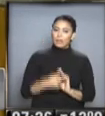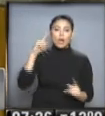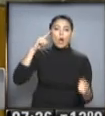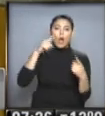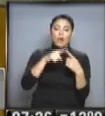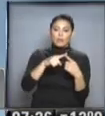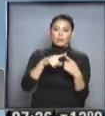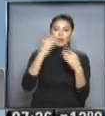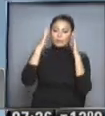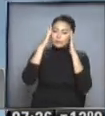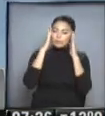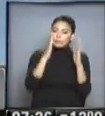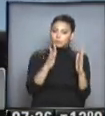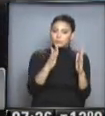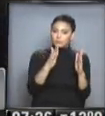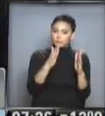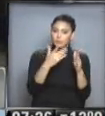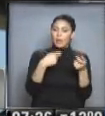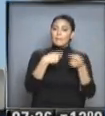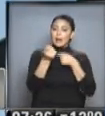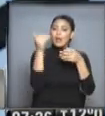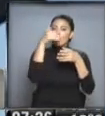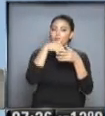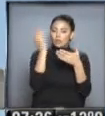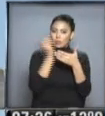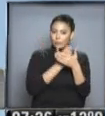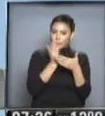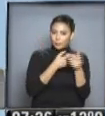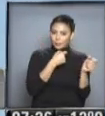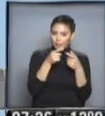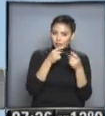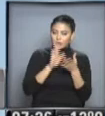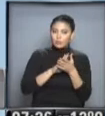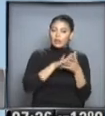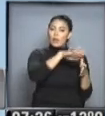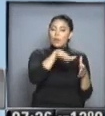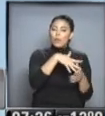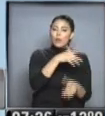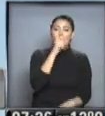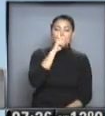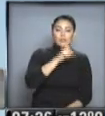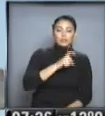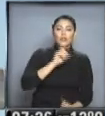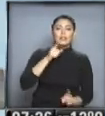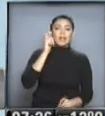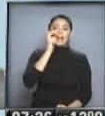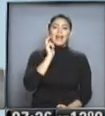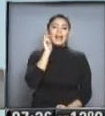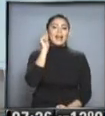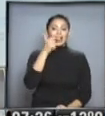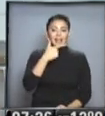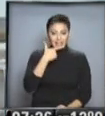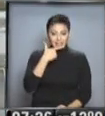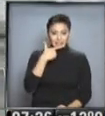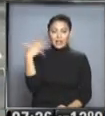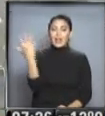objetivo prioritario el autoabastecimiento en las áreas de petróleo y gas y también la recuperación